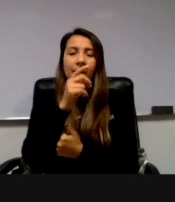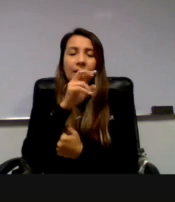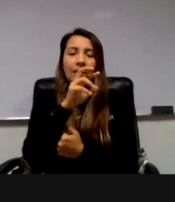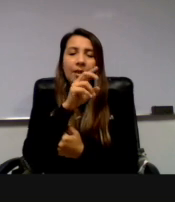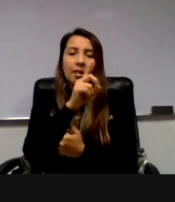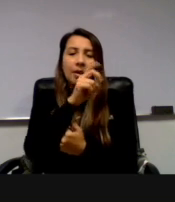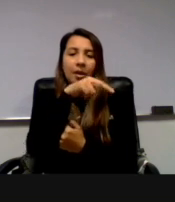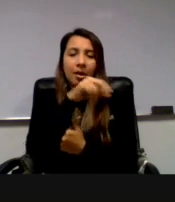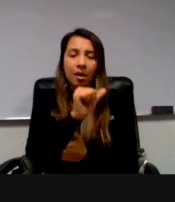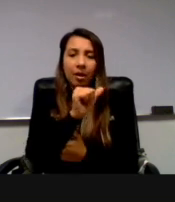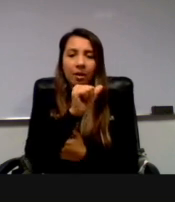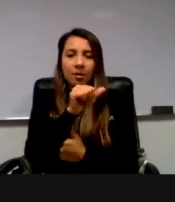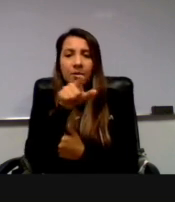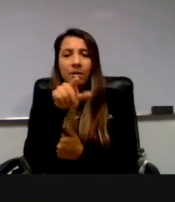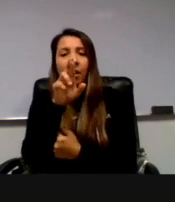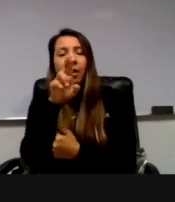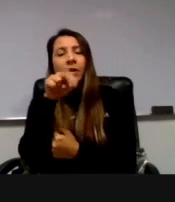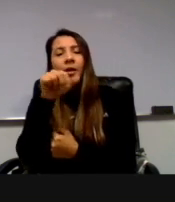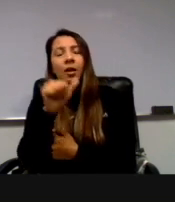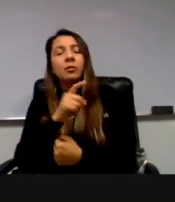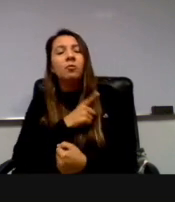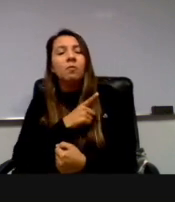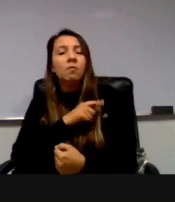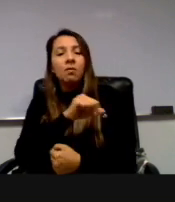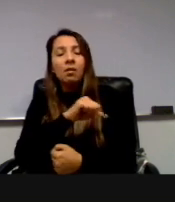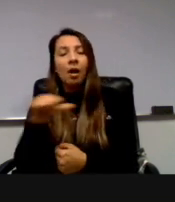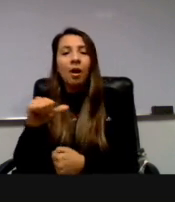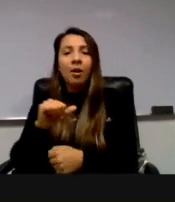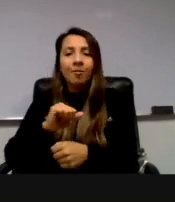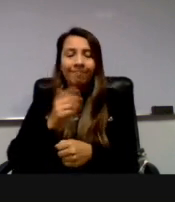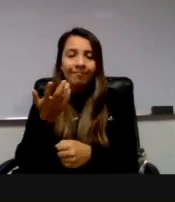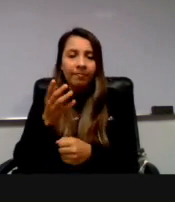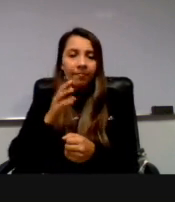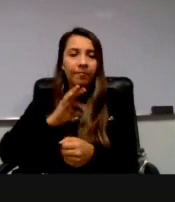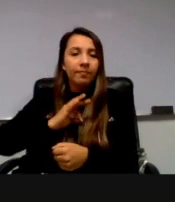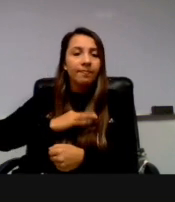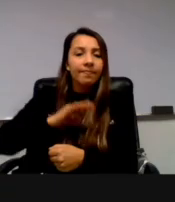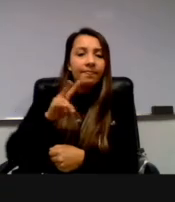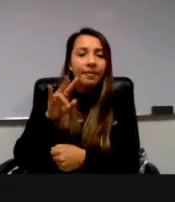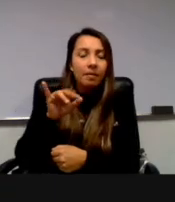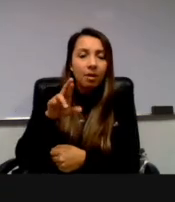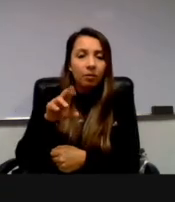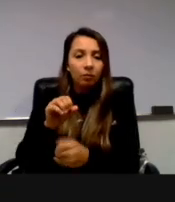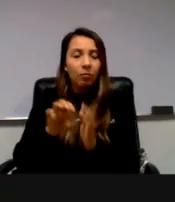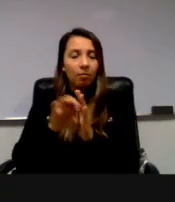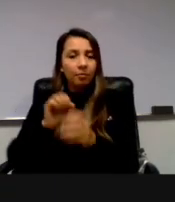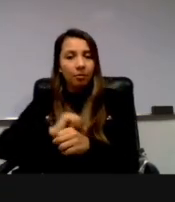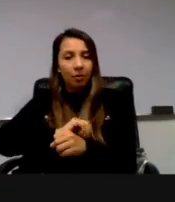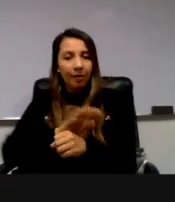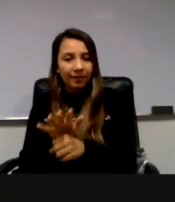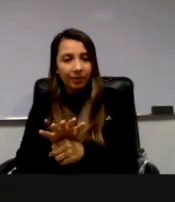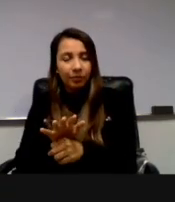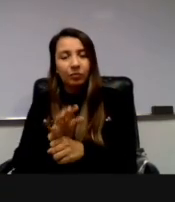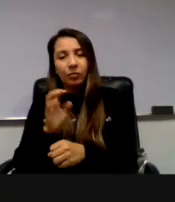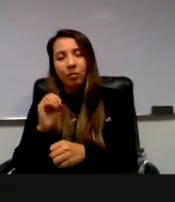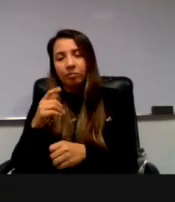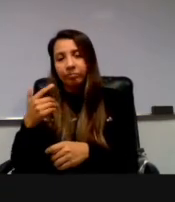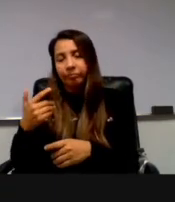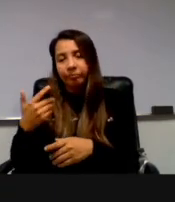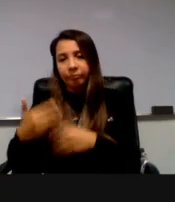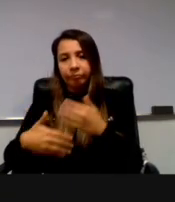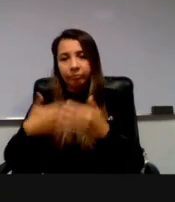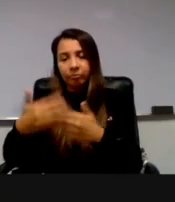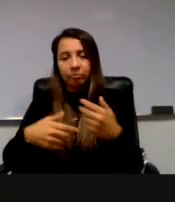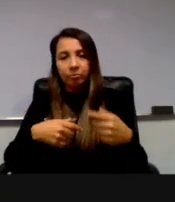hereditaria en algunos virus, por ejemplo en el coronavirus, es la molécula de la herencia. Y por el otro lado también puede